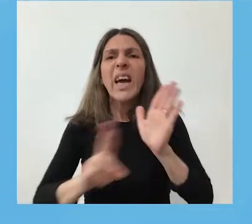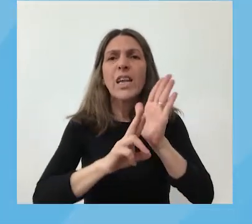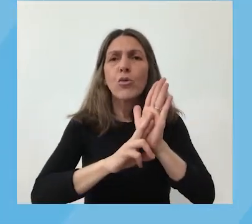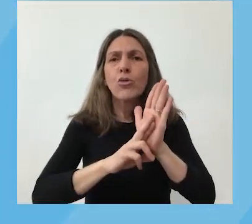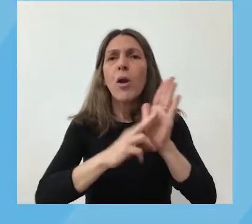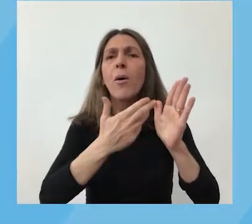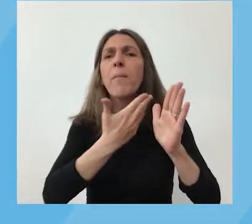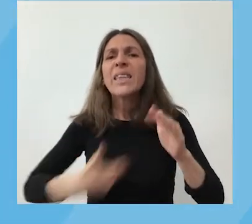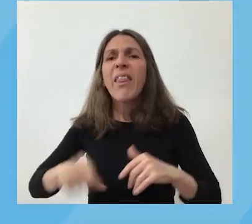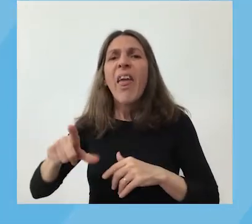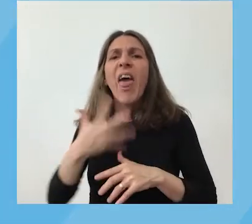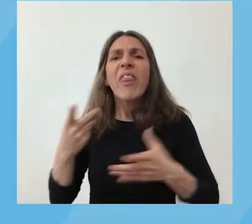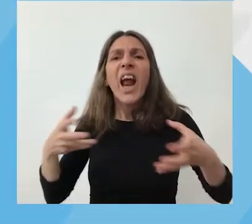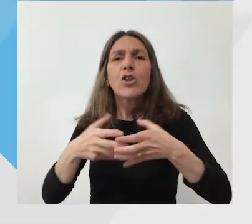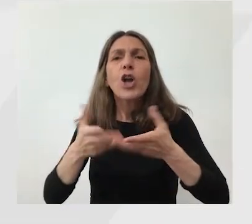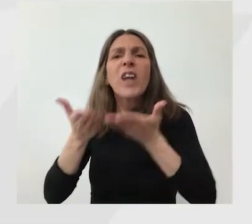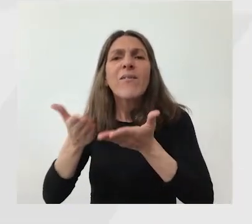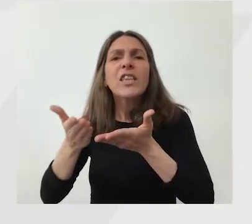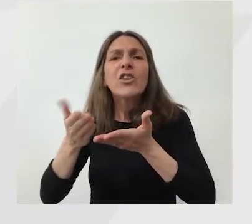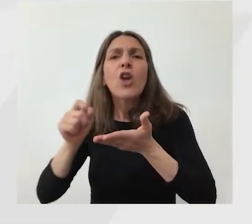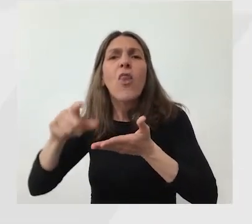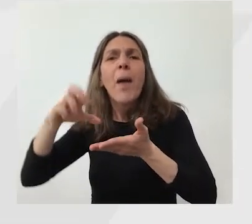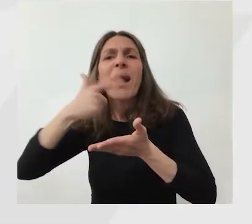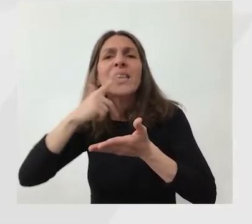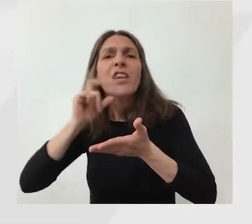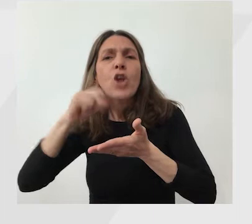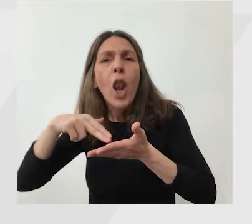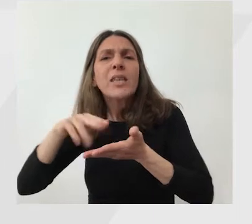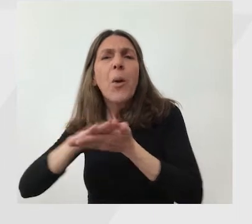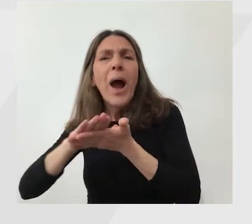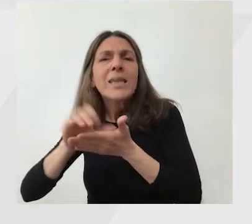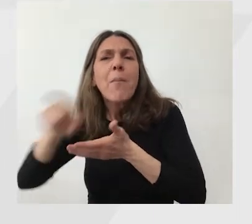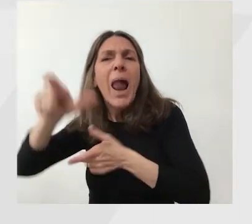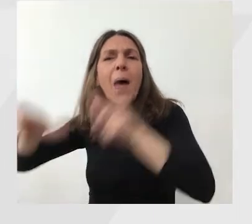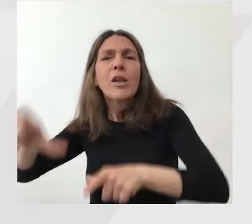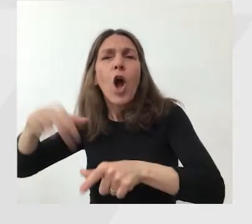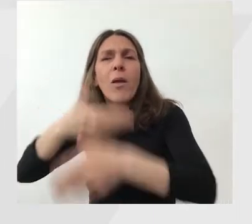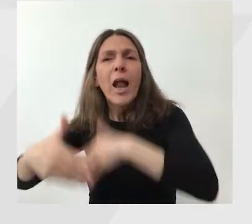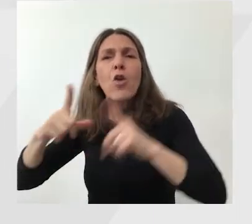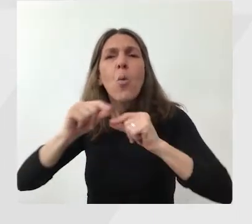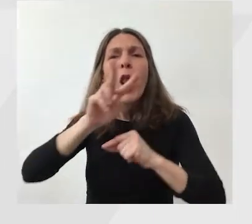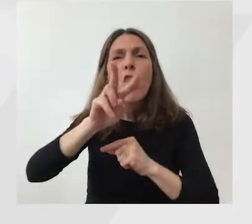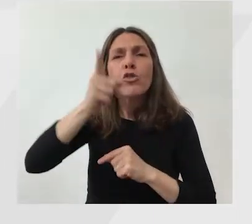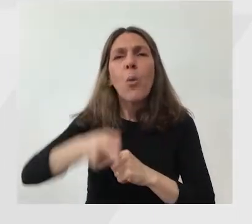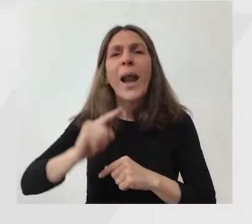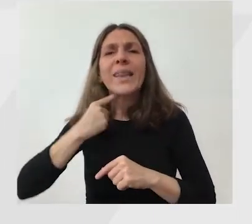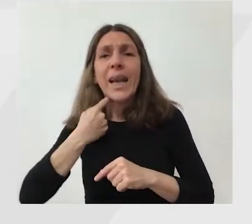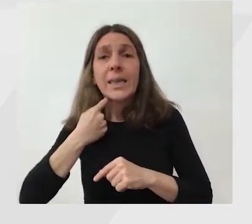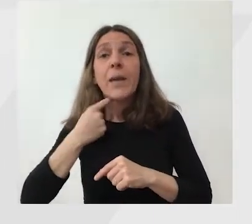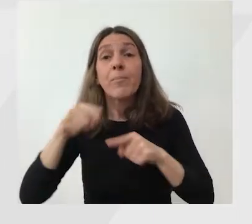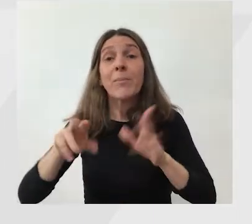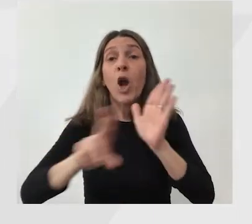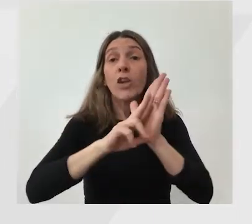normativa vigente resolución presidente de directorio de sistema de prestaciones básicas para personas con